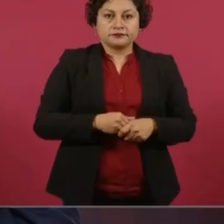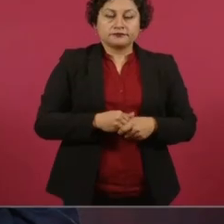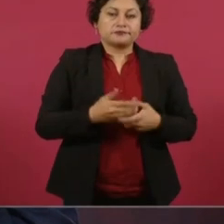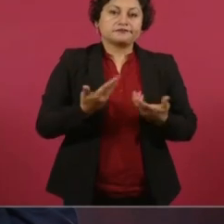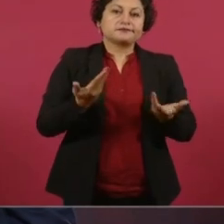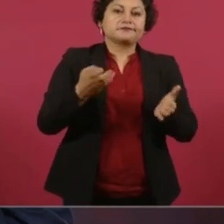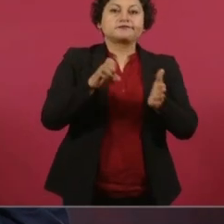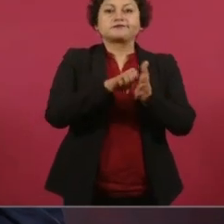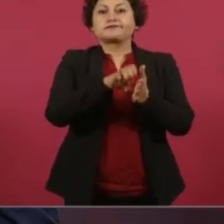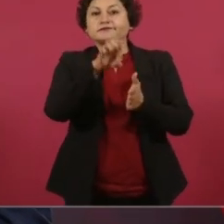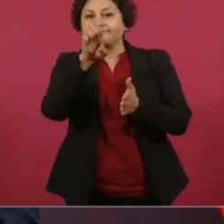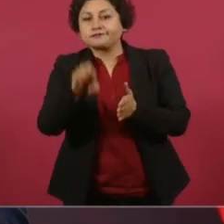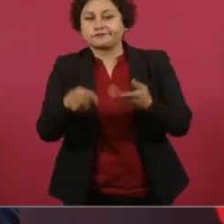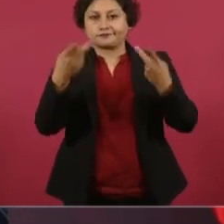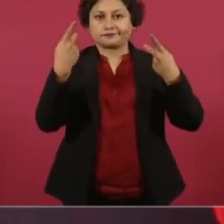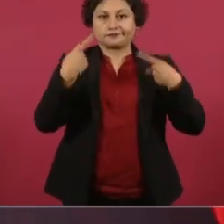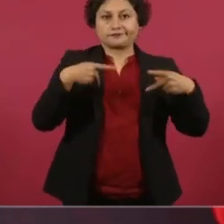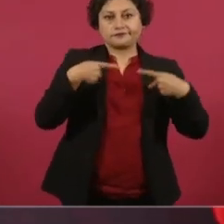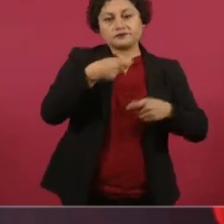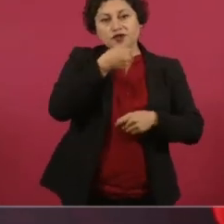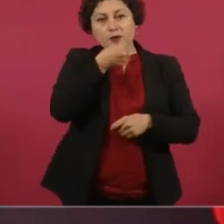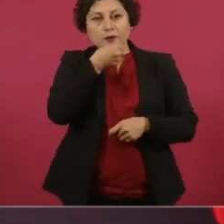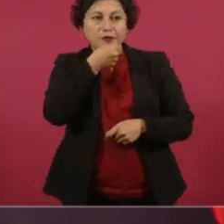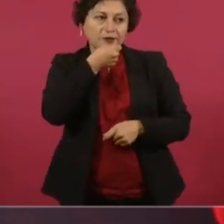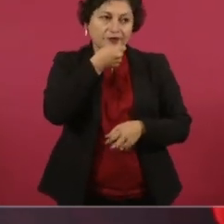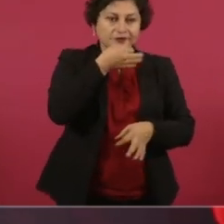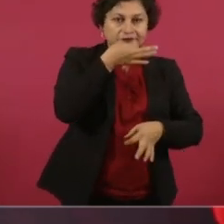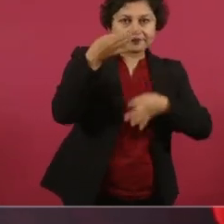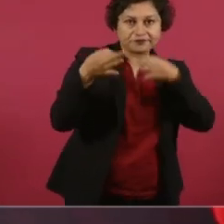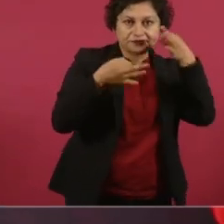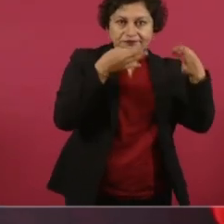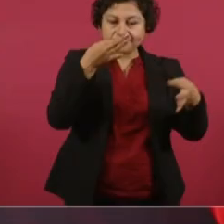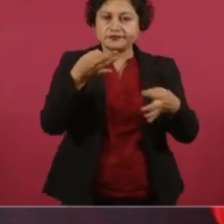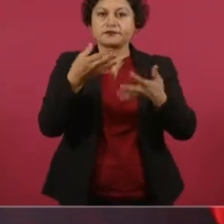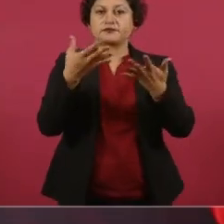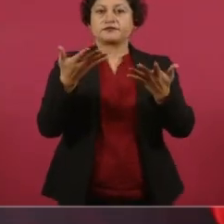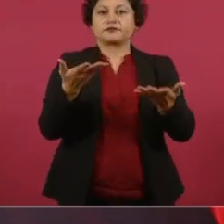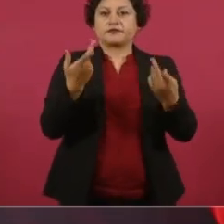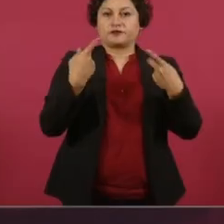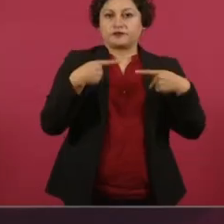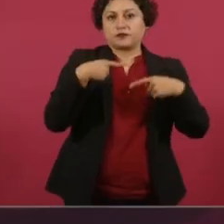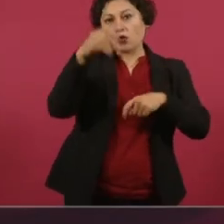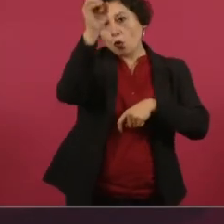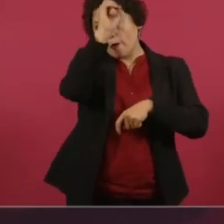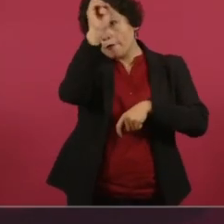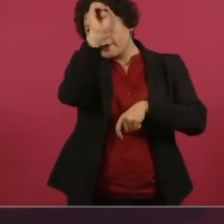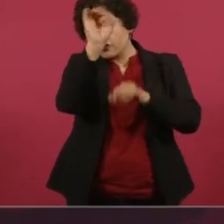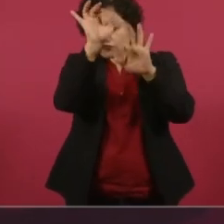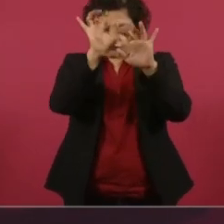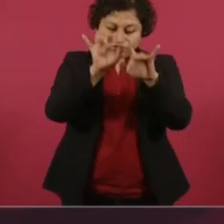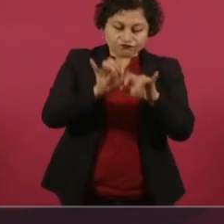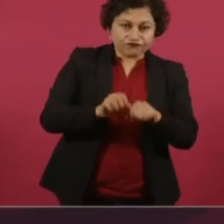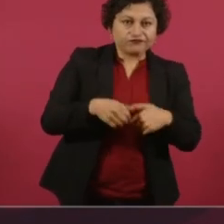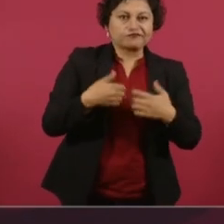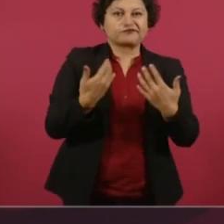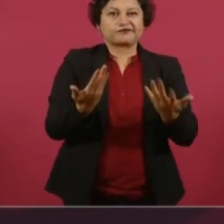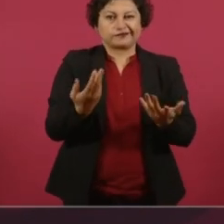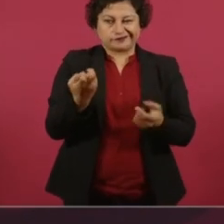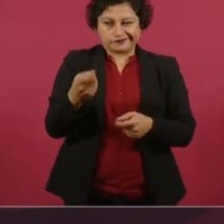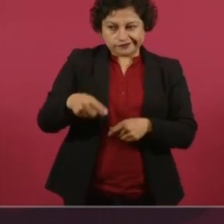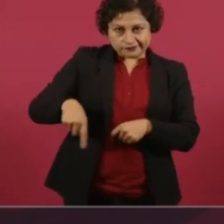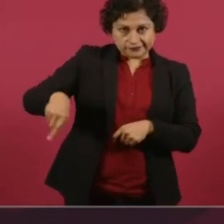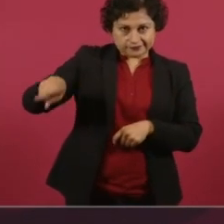conductores de noticieros, comentaristas, muchos. Y en todo hay